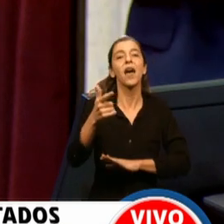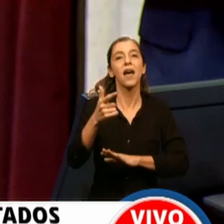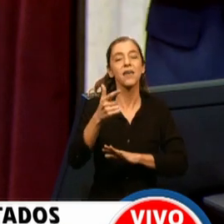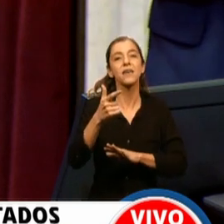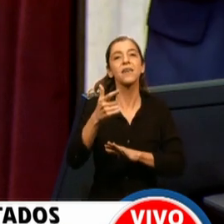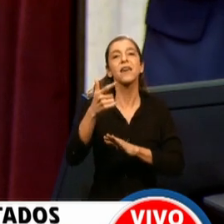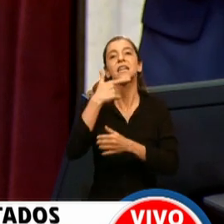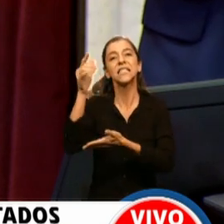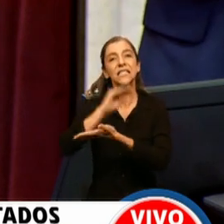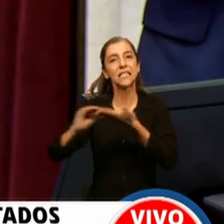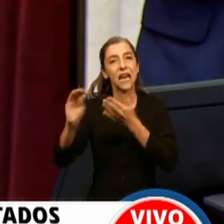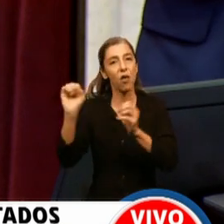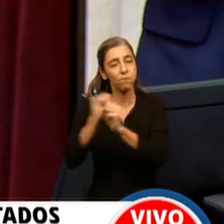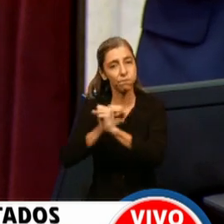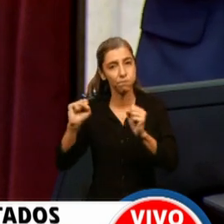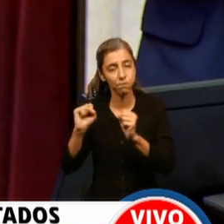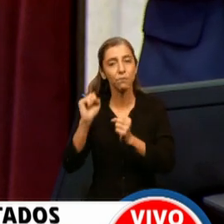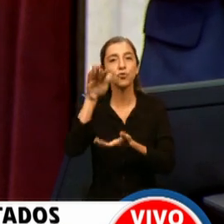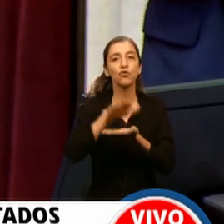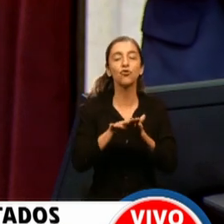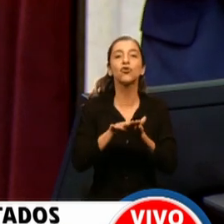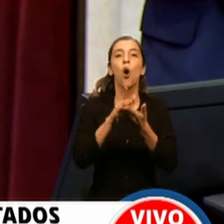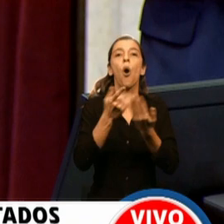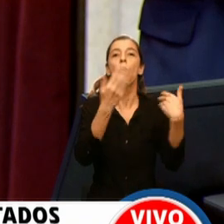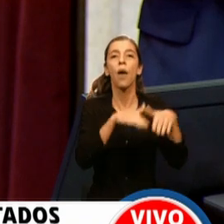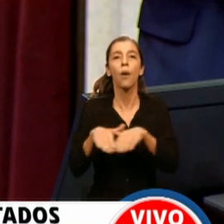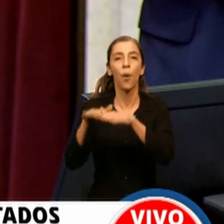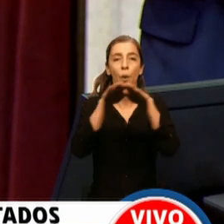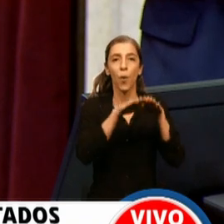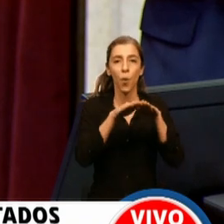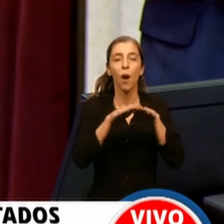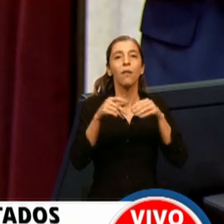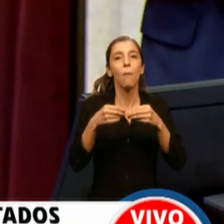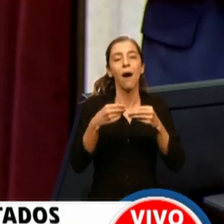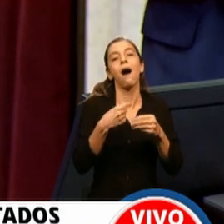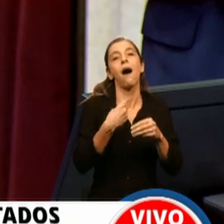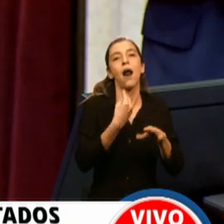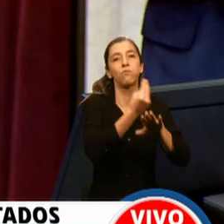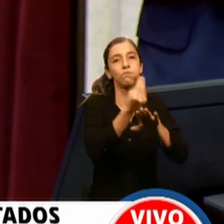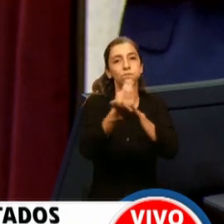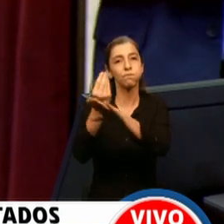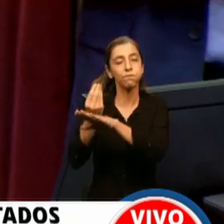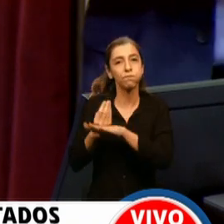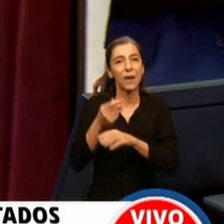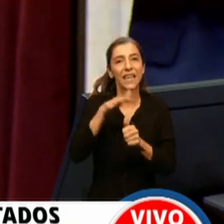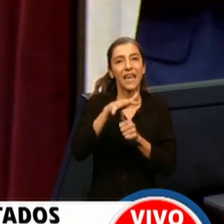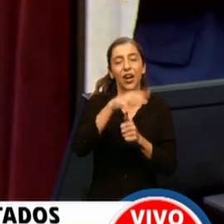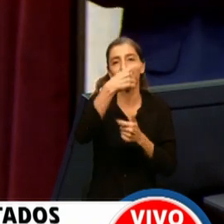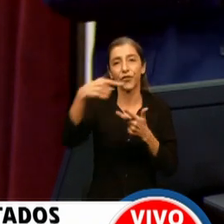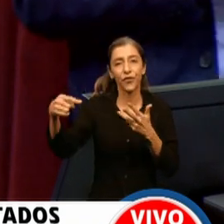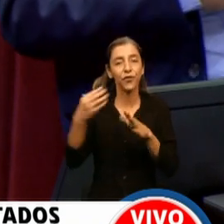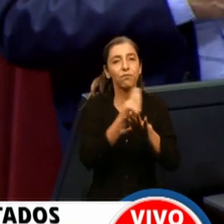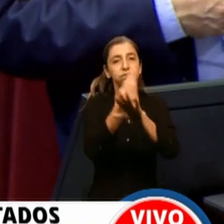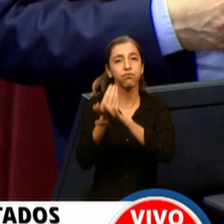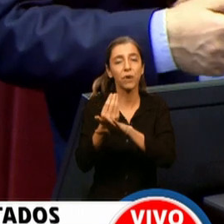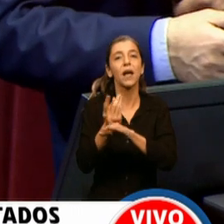del honorable senado sobre equidad en la representación de los géneros en los servicios de comunicación